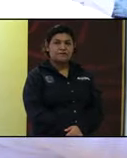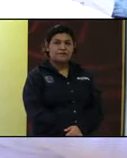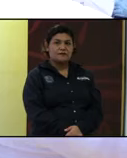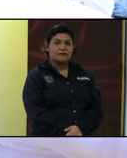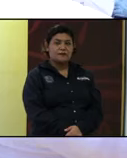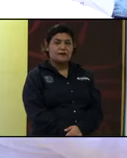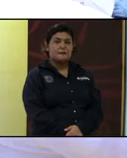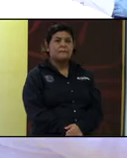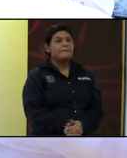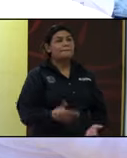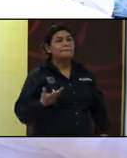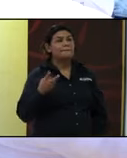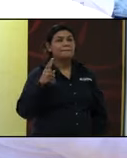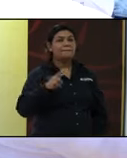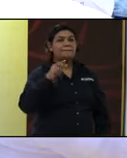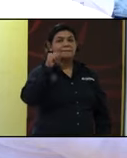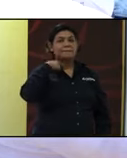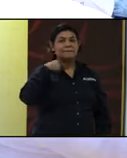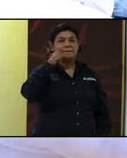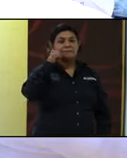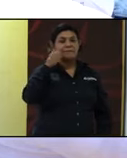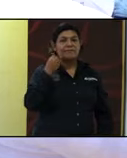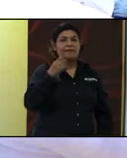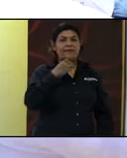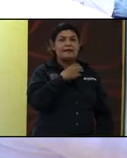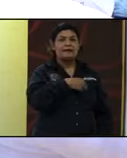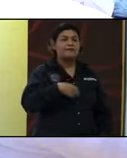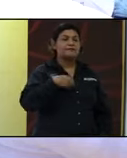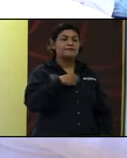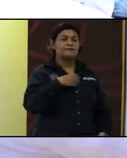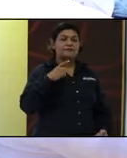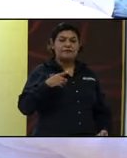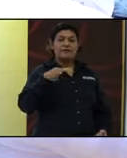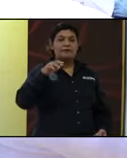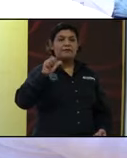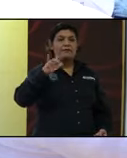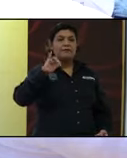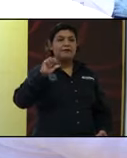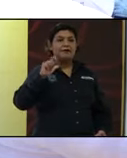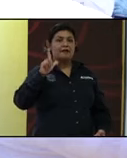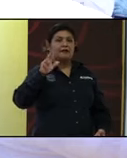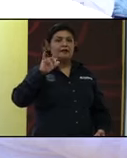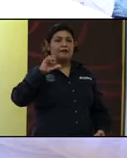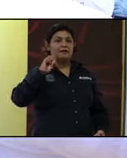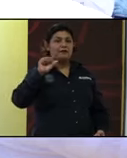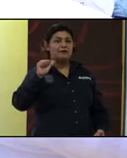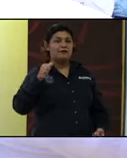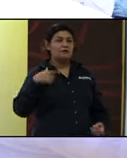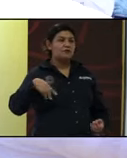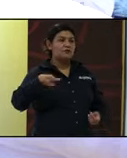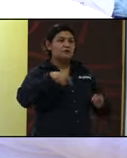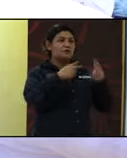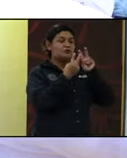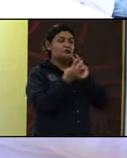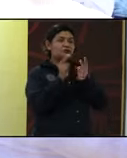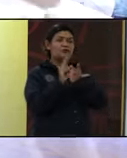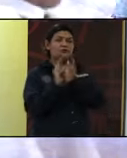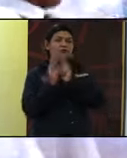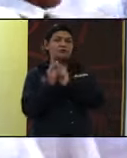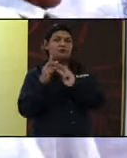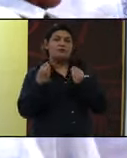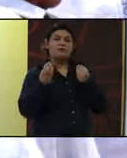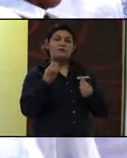Sí, la verdad que ayer me decían que estaban muy contentas con la actuación de María Luisa, los vecinos que estuvieron en el